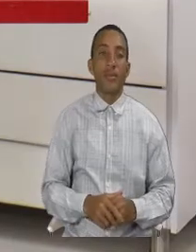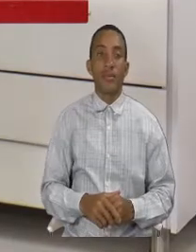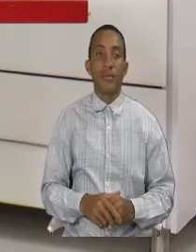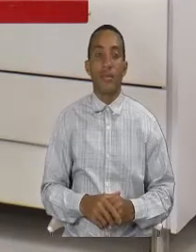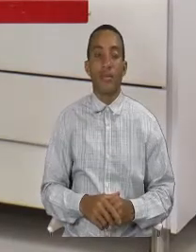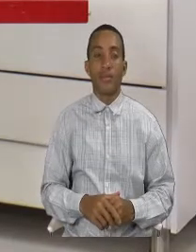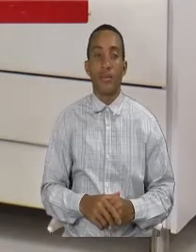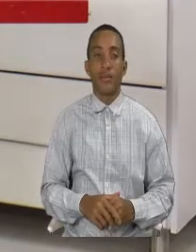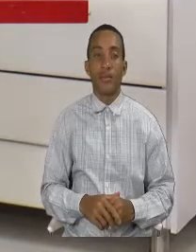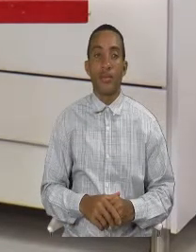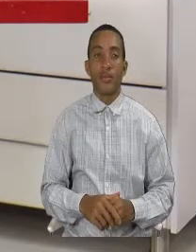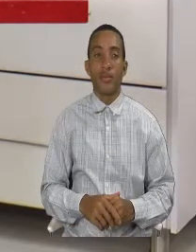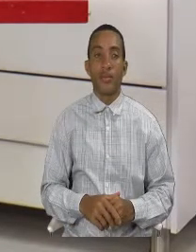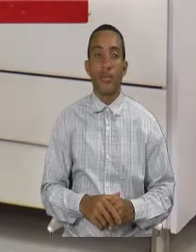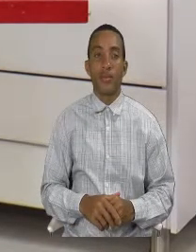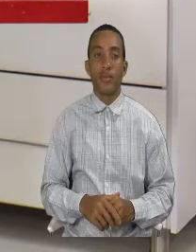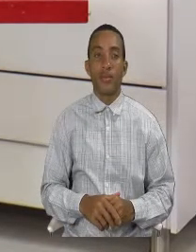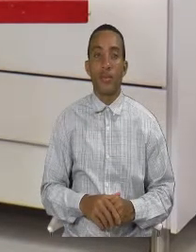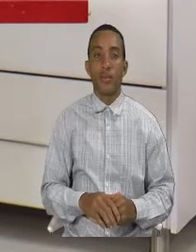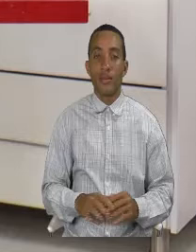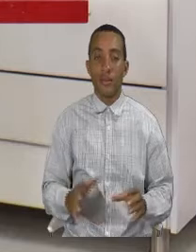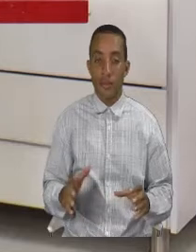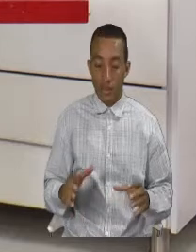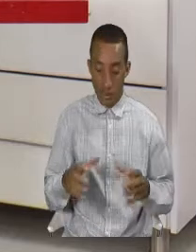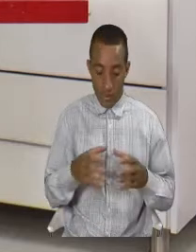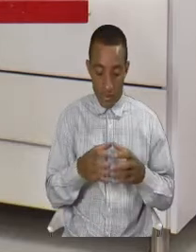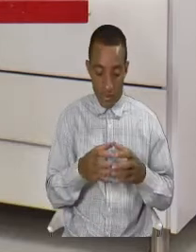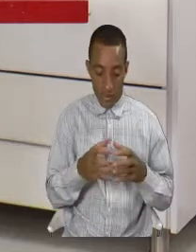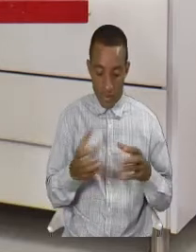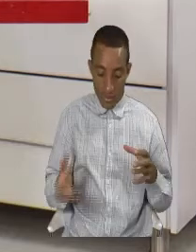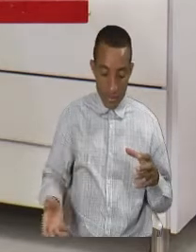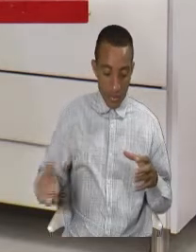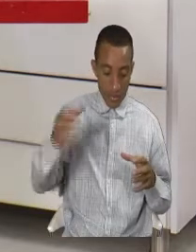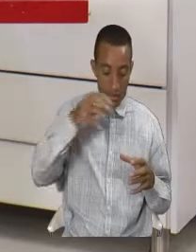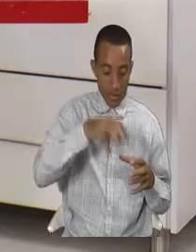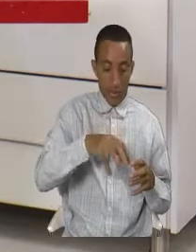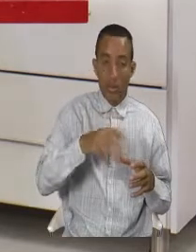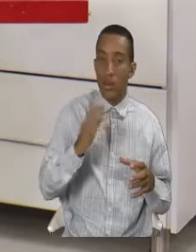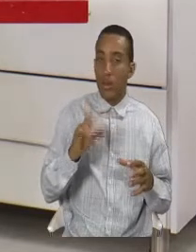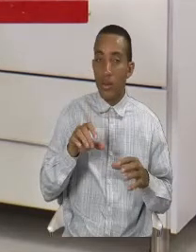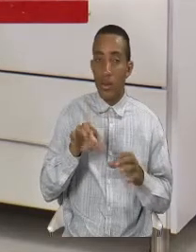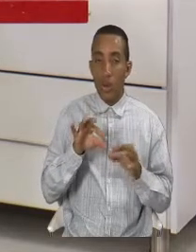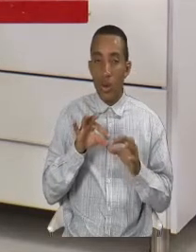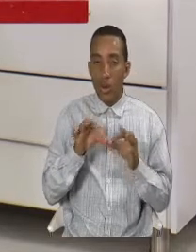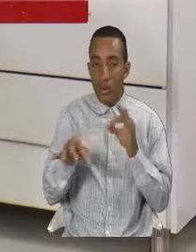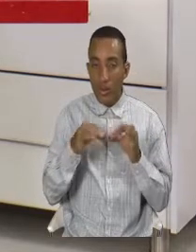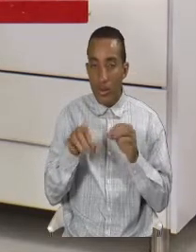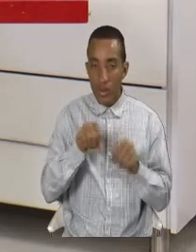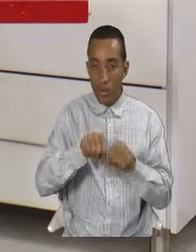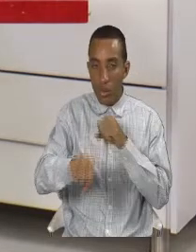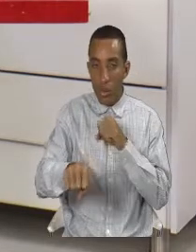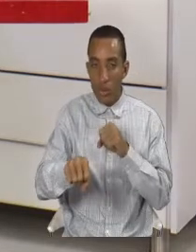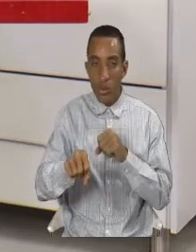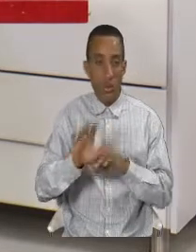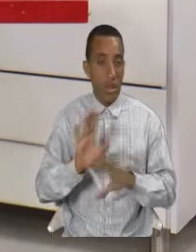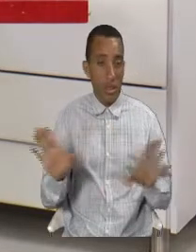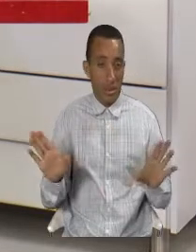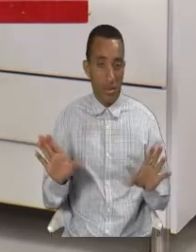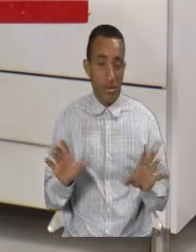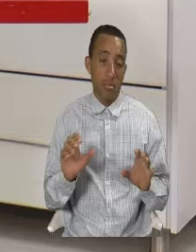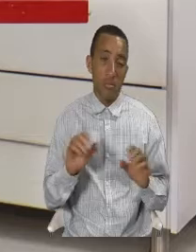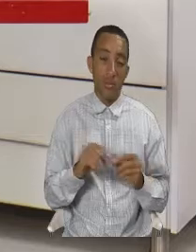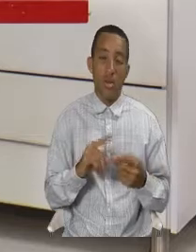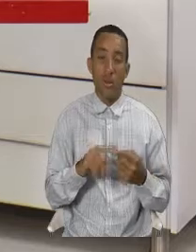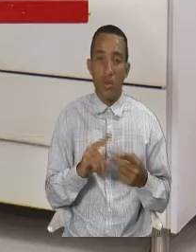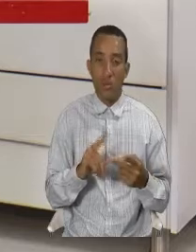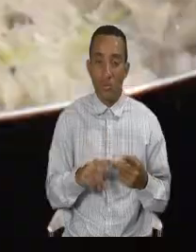Esta sería el relleno básico. Si desean solo pollo. Si quieren hacer uno con